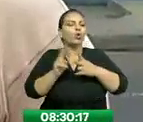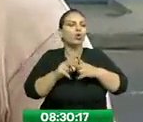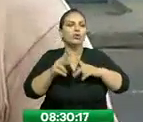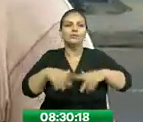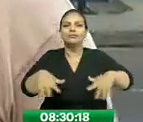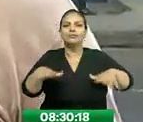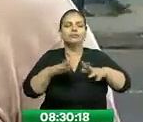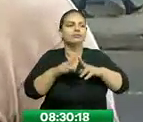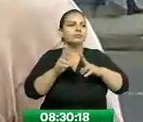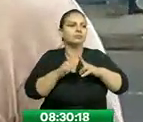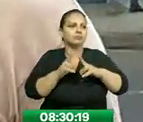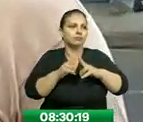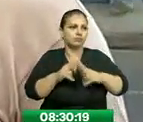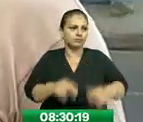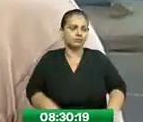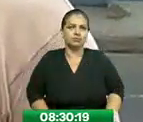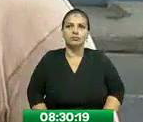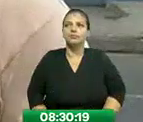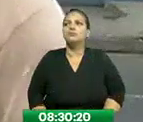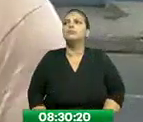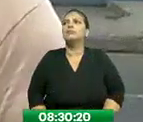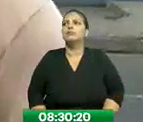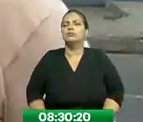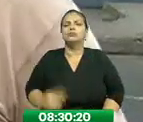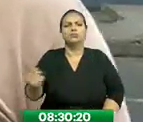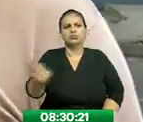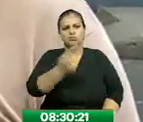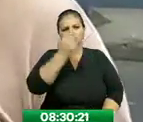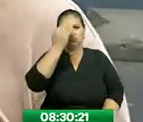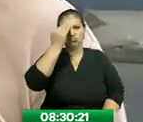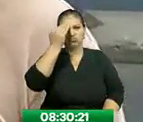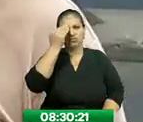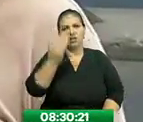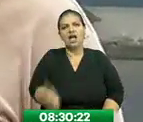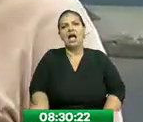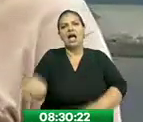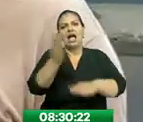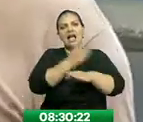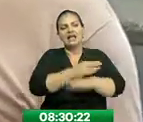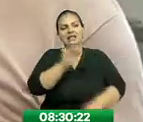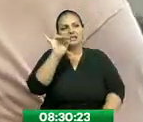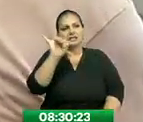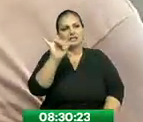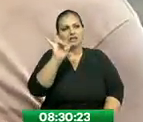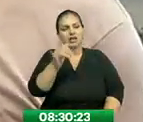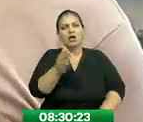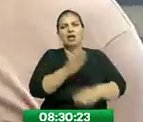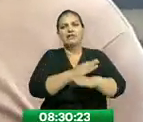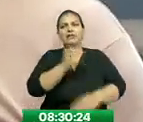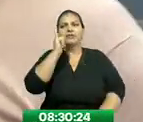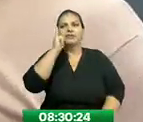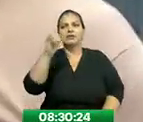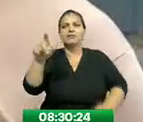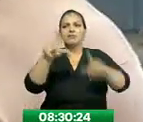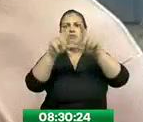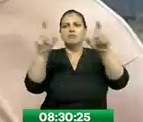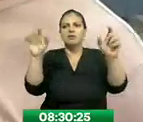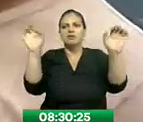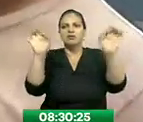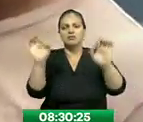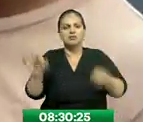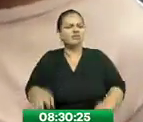ya estaba comunicado, los moradores saben muy bien. Pero no sé qué pasó, que la empresa eléctrica no tuvo importancia. ¿Qué estaba comunicado? Que ya hubo